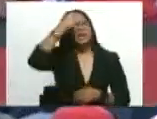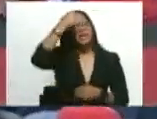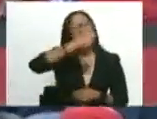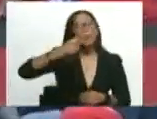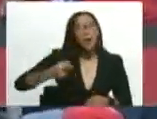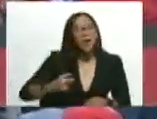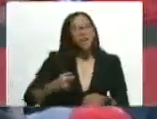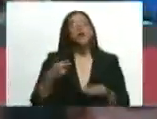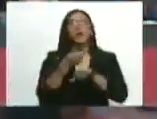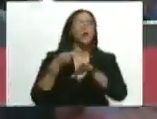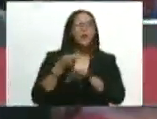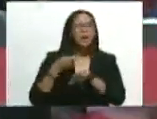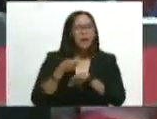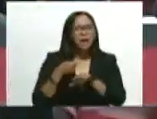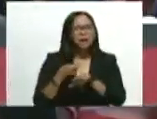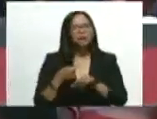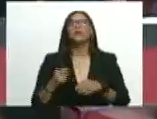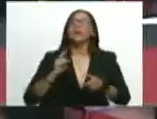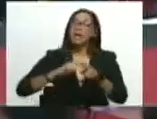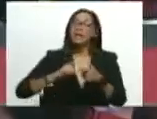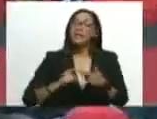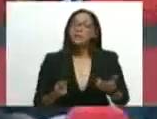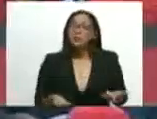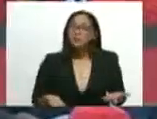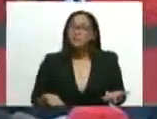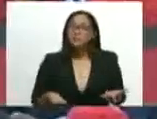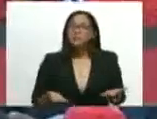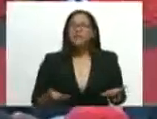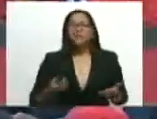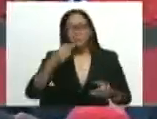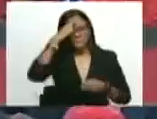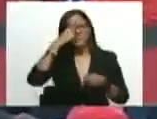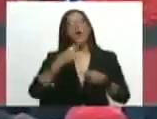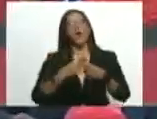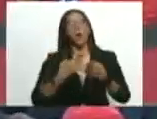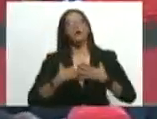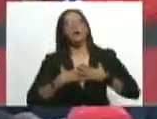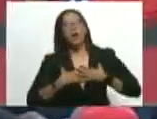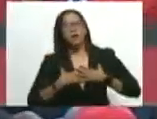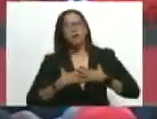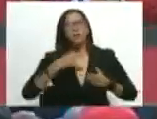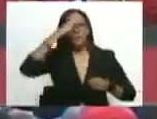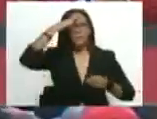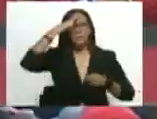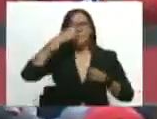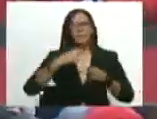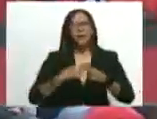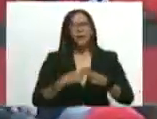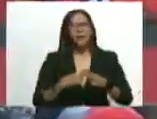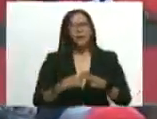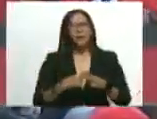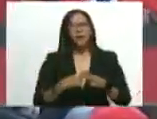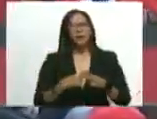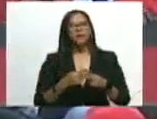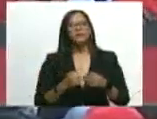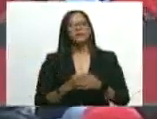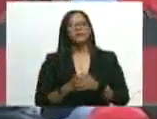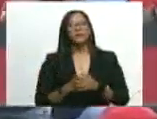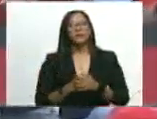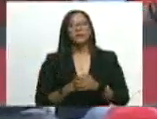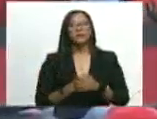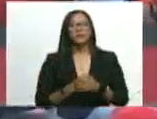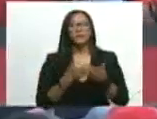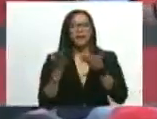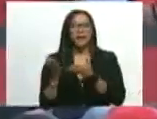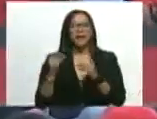pueblo gobernando así que me honra me honra pasar la palabra